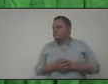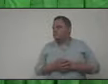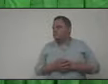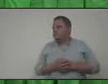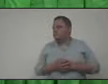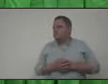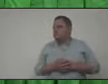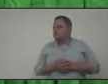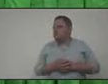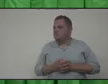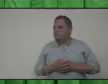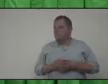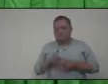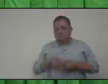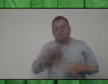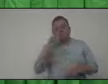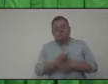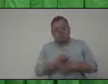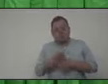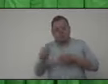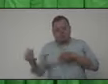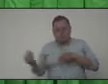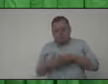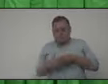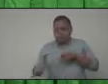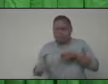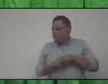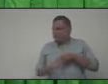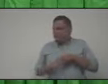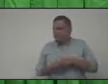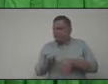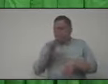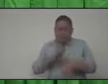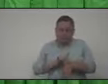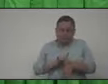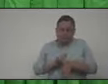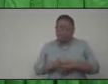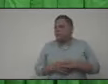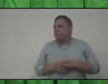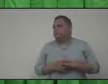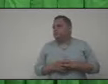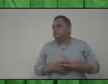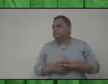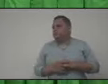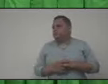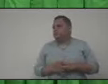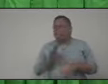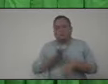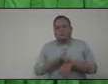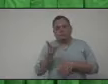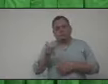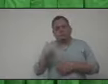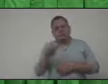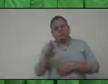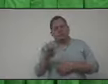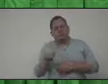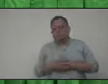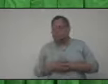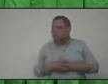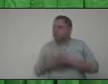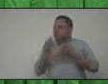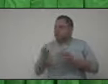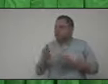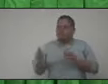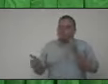No solamente el acompañamiento lo hemos tenido en cuanto a lo médico y a lo, bueno, de la prótesis de Sarita, sino el